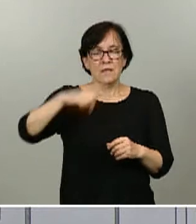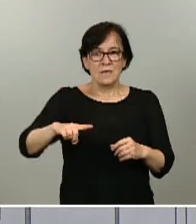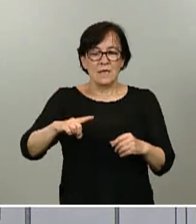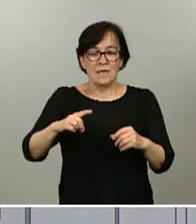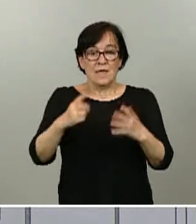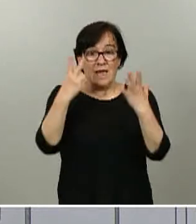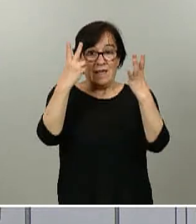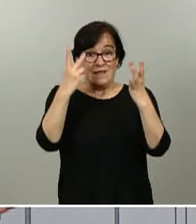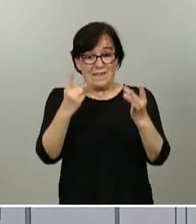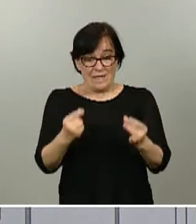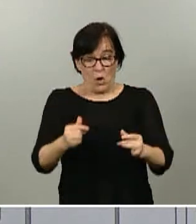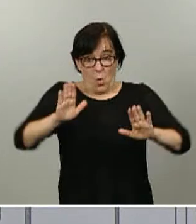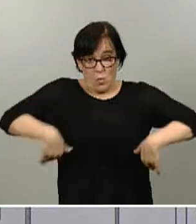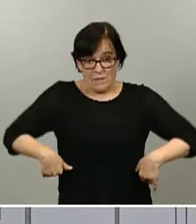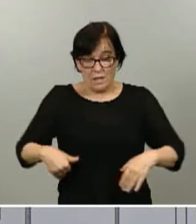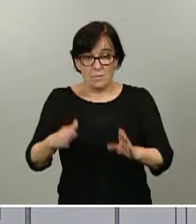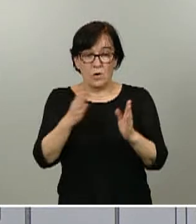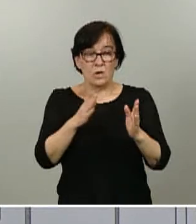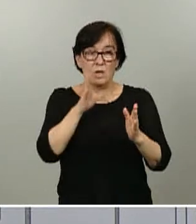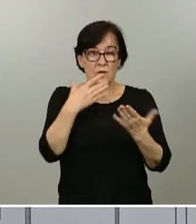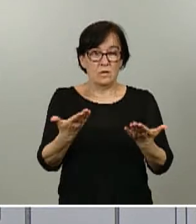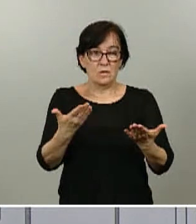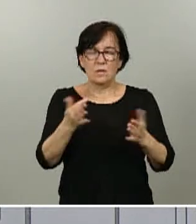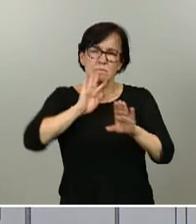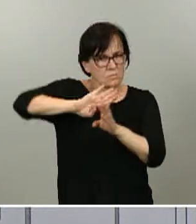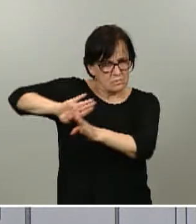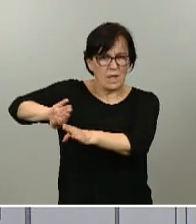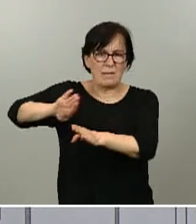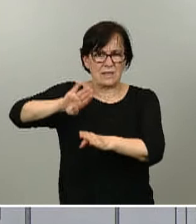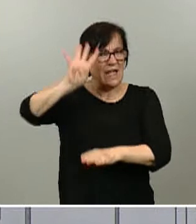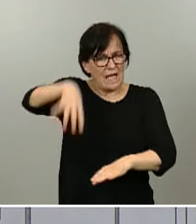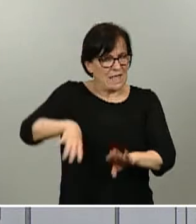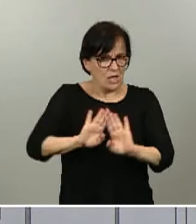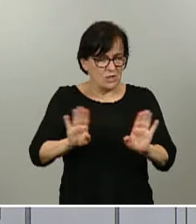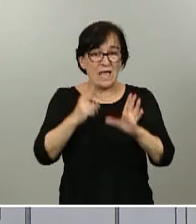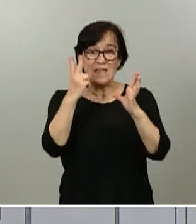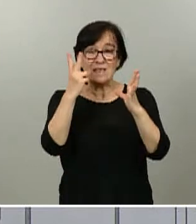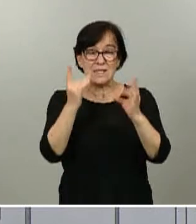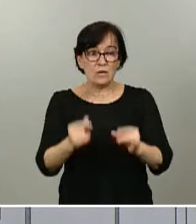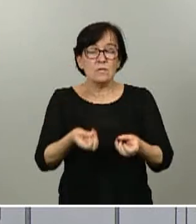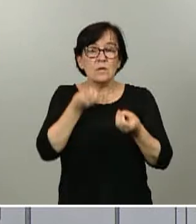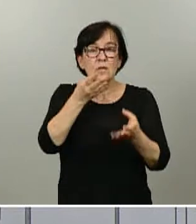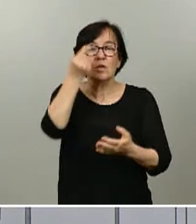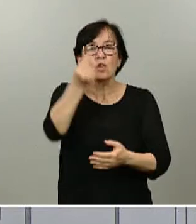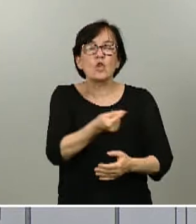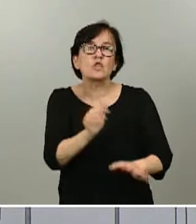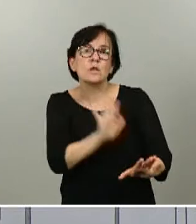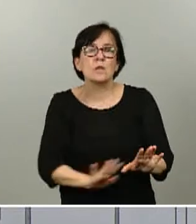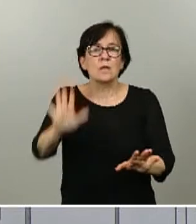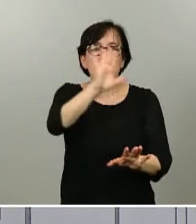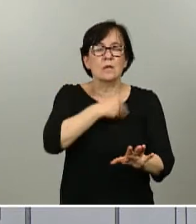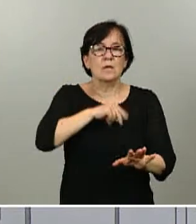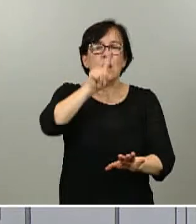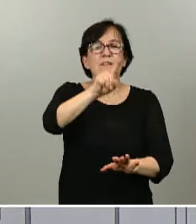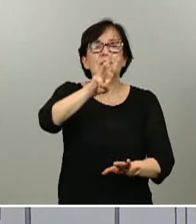días, teniendo en cuenta que no estamos contabilizando Cataluña, en 7 días se ha notificado un total en toda España de 135 nuevos